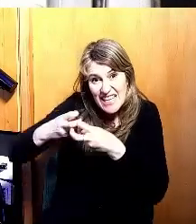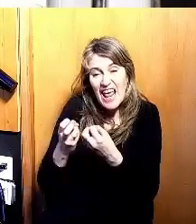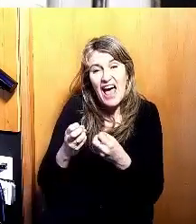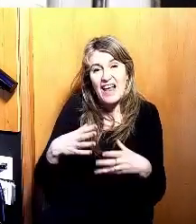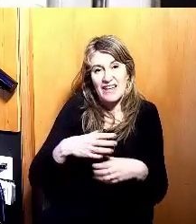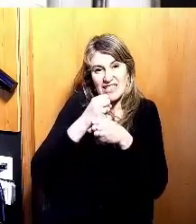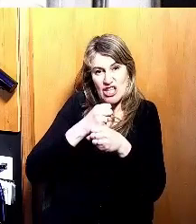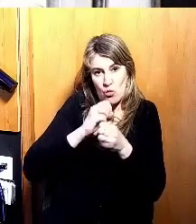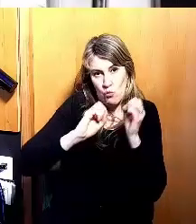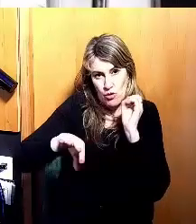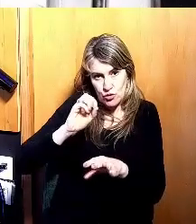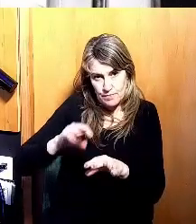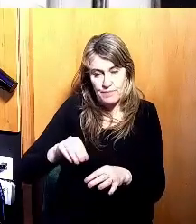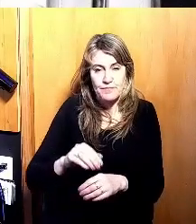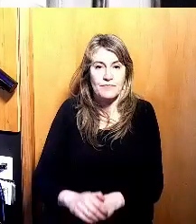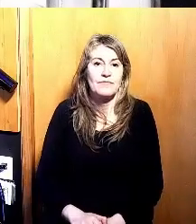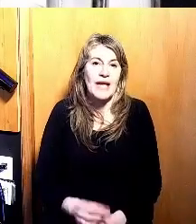circular.